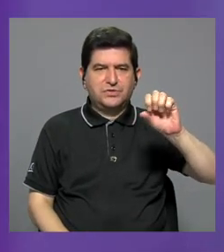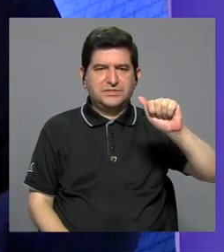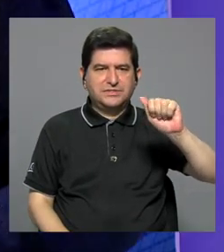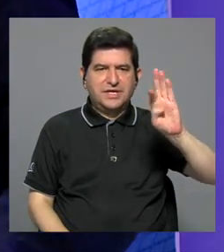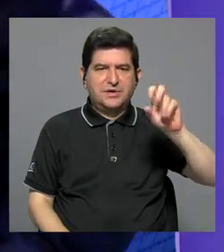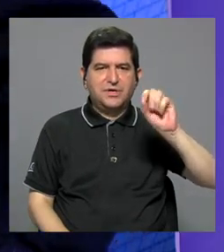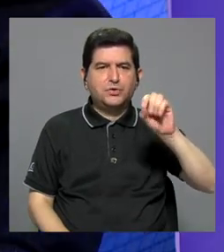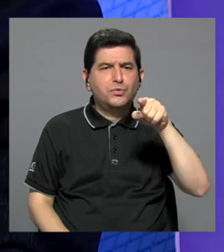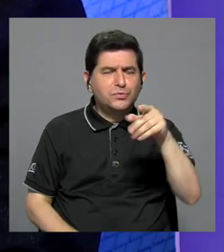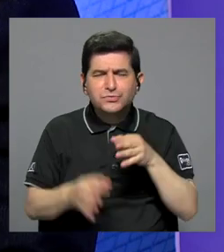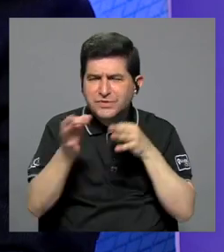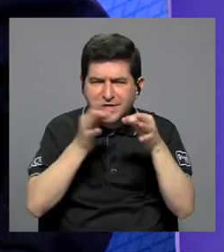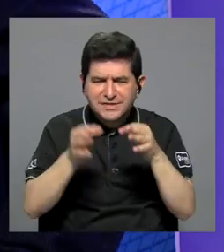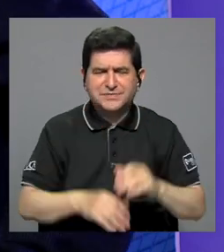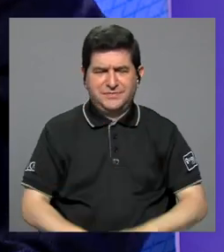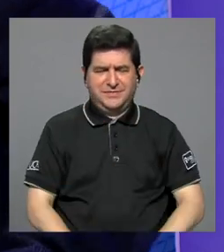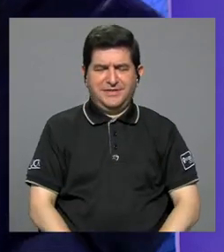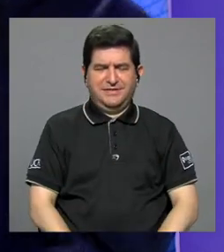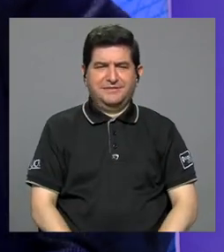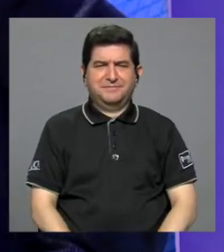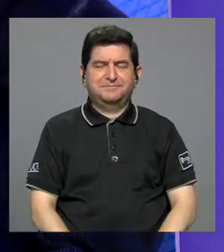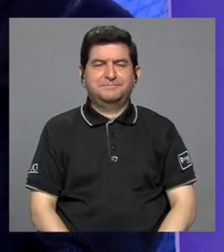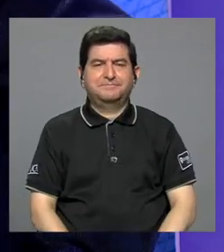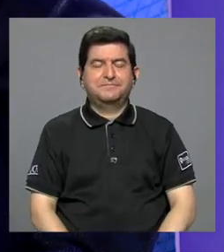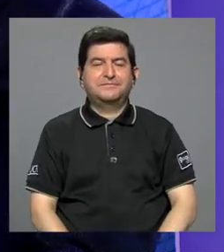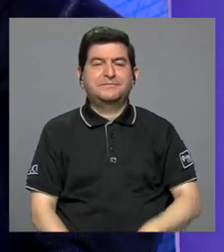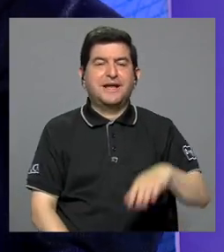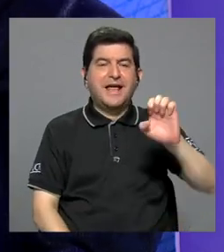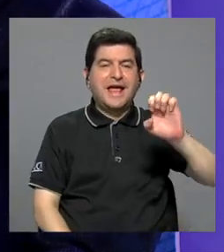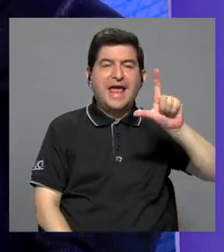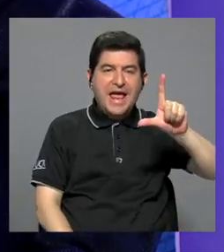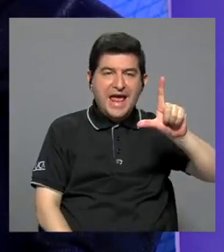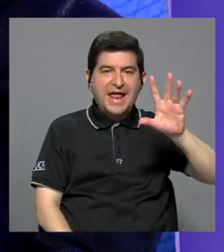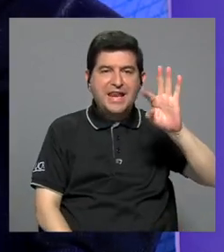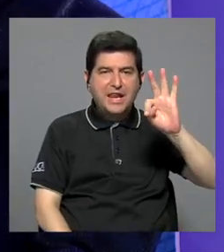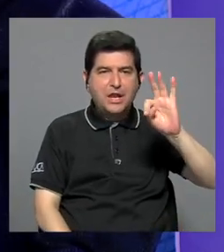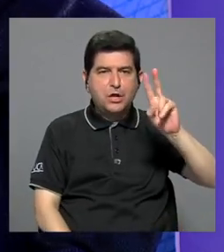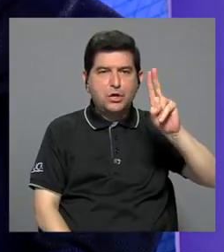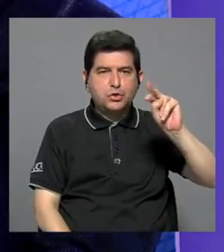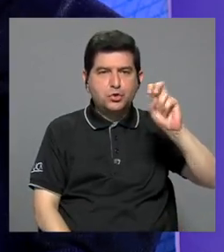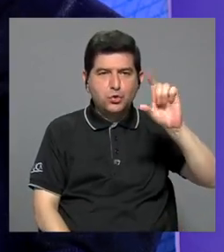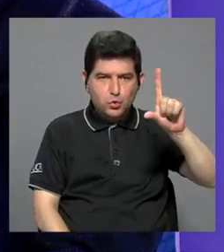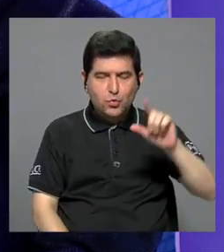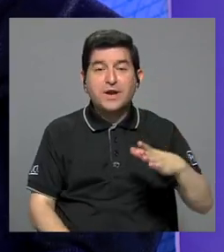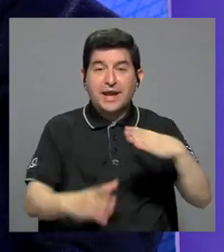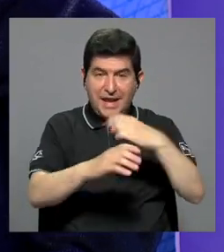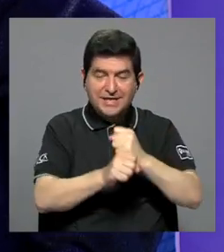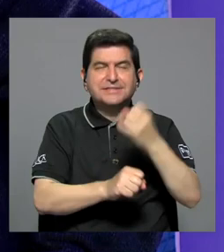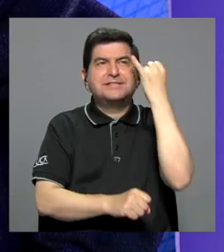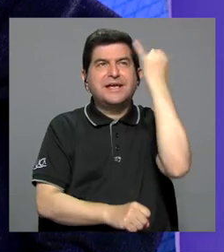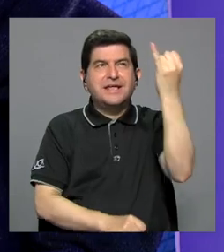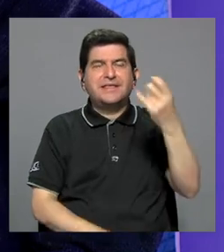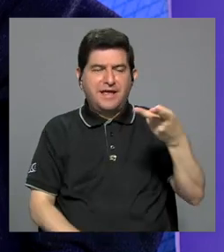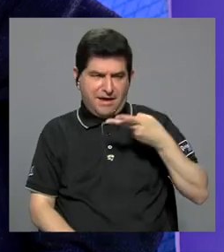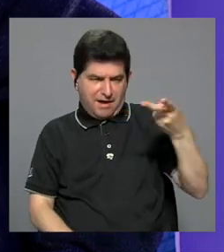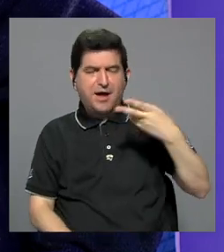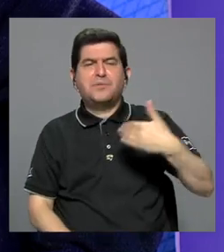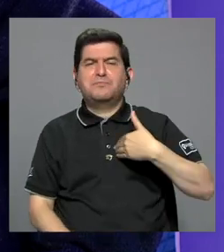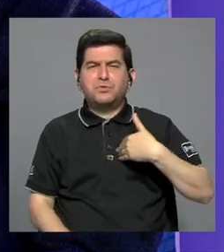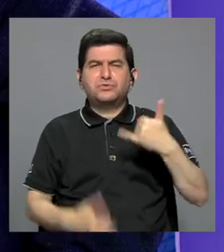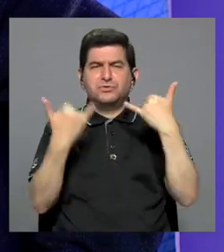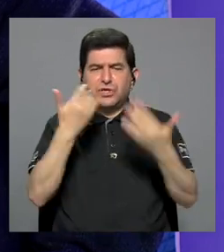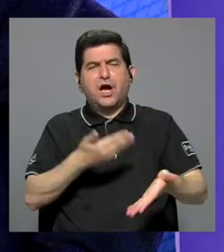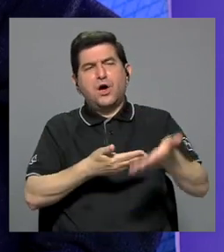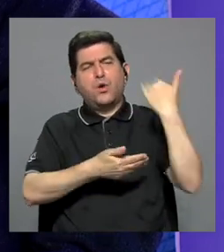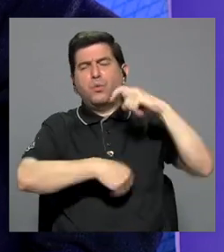ópera. Bueno, el túnel hacer el túnel fue una idea que tuvimos Roxana y yo hace ya